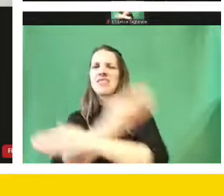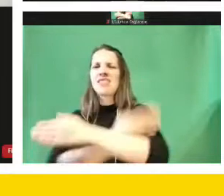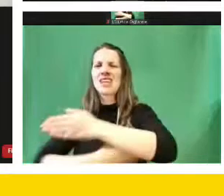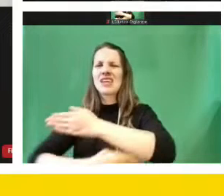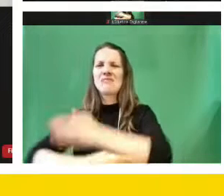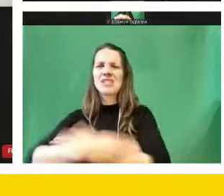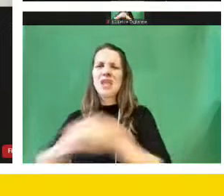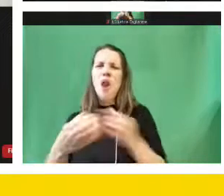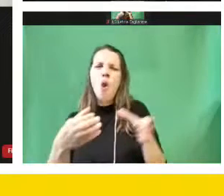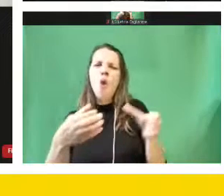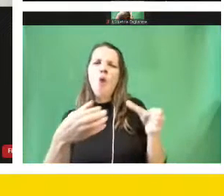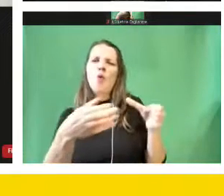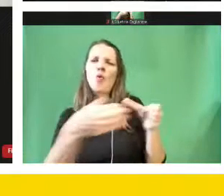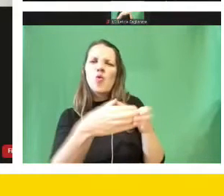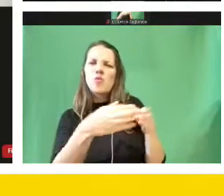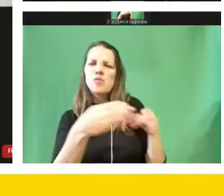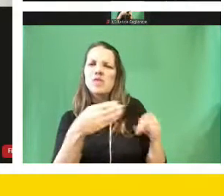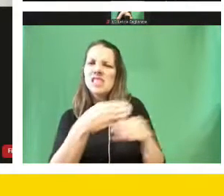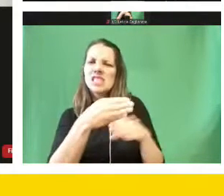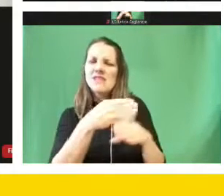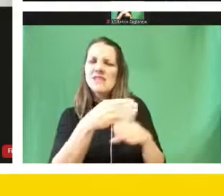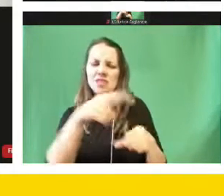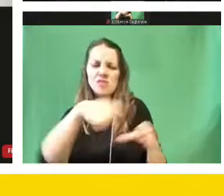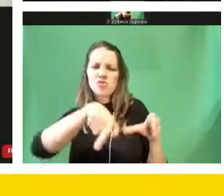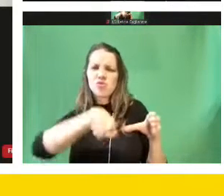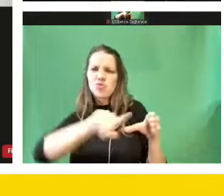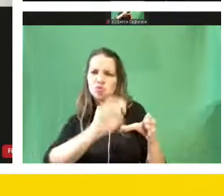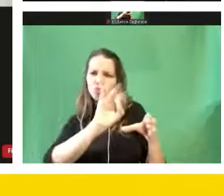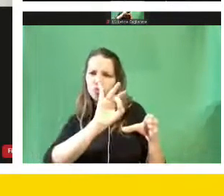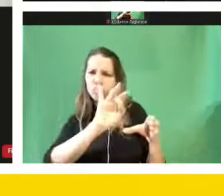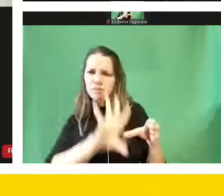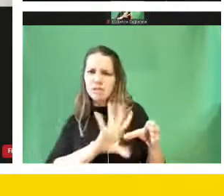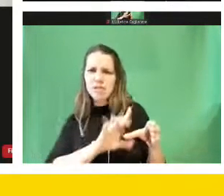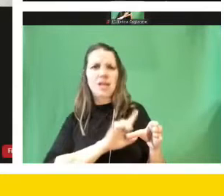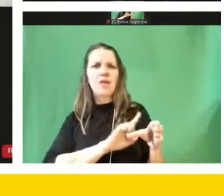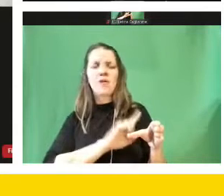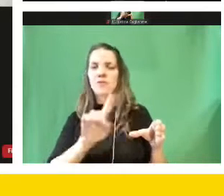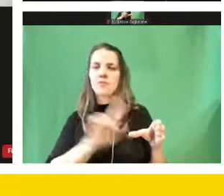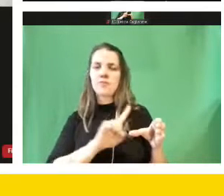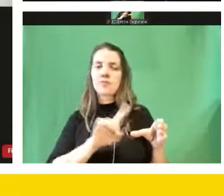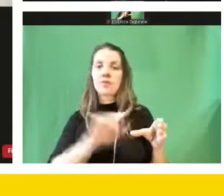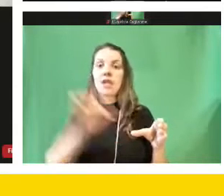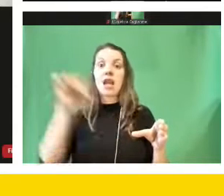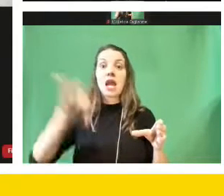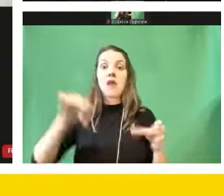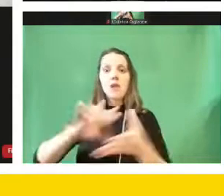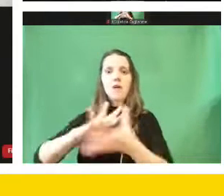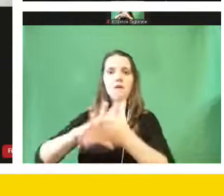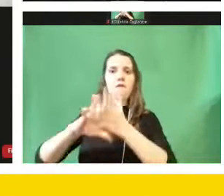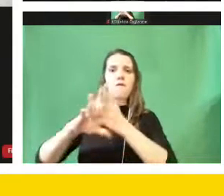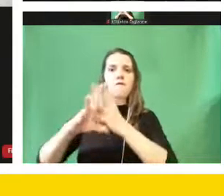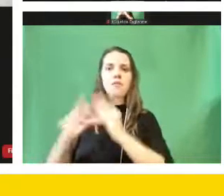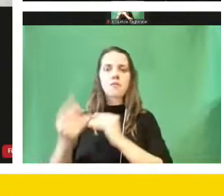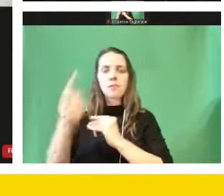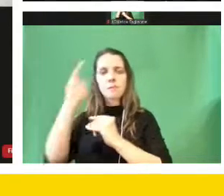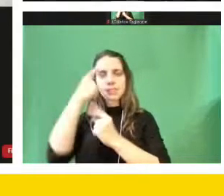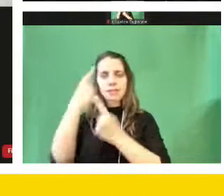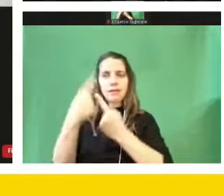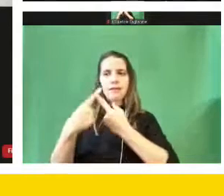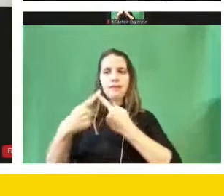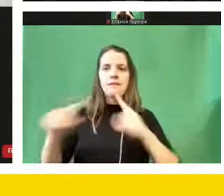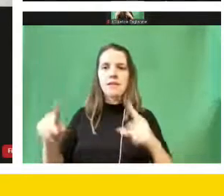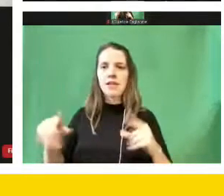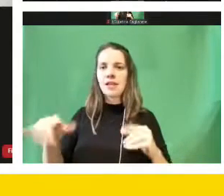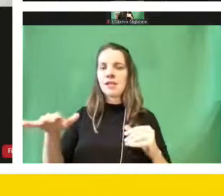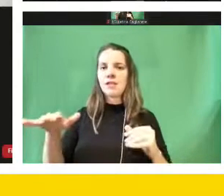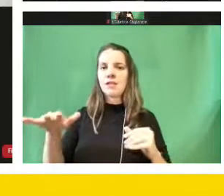de la accesibilidad, y creo que tenemos el reto hoy de plantear en todos los espacios, en todos los ámbitos, en el